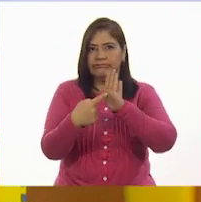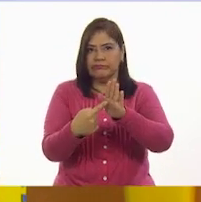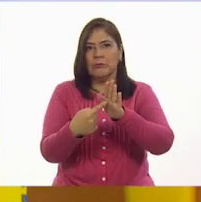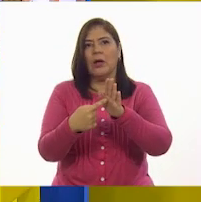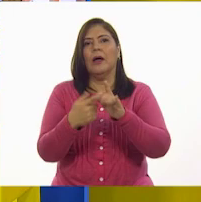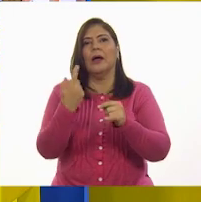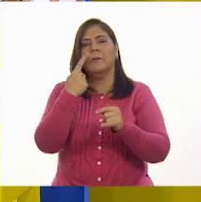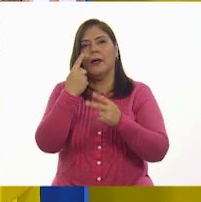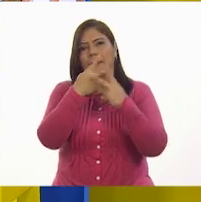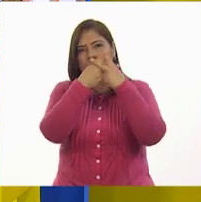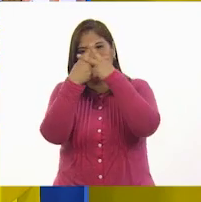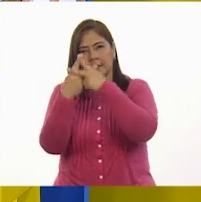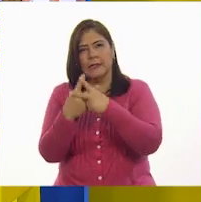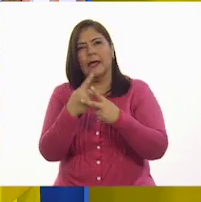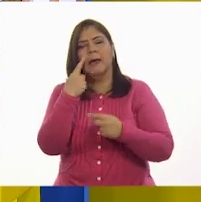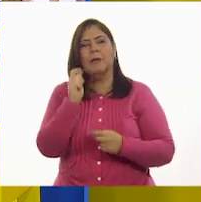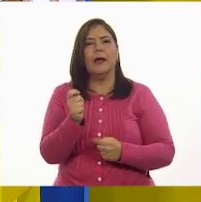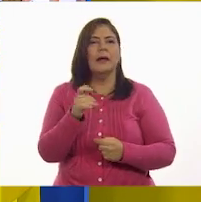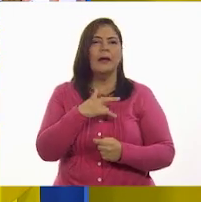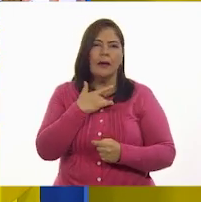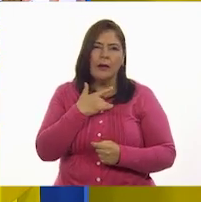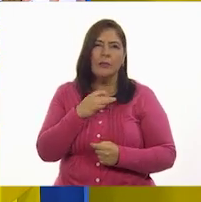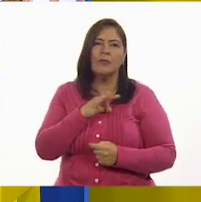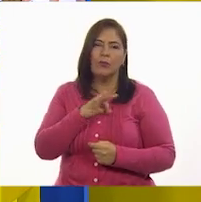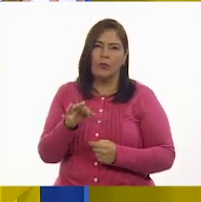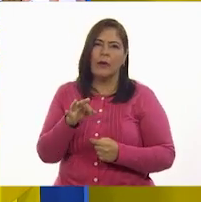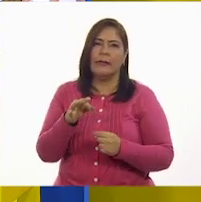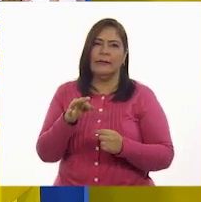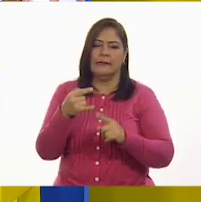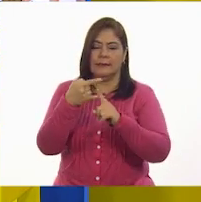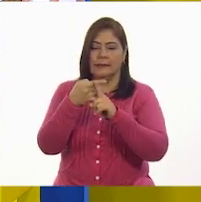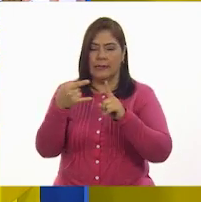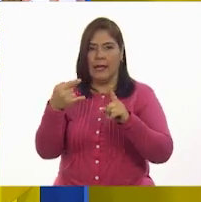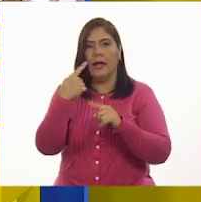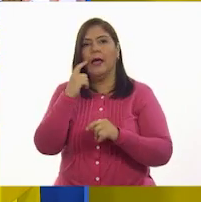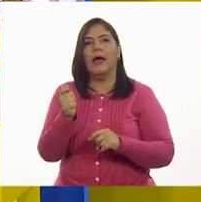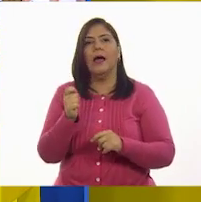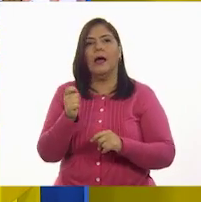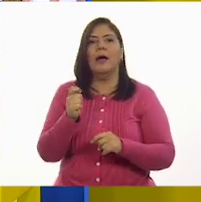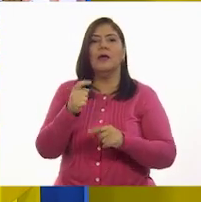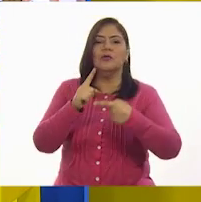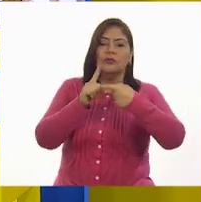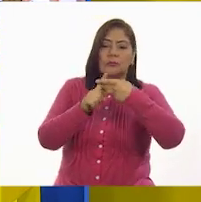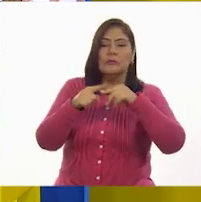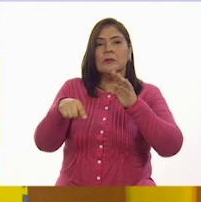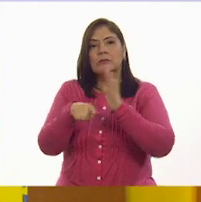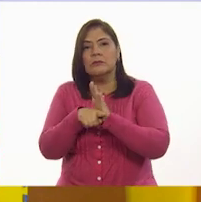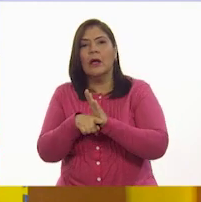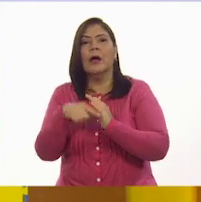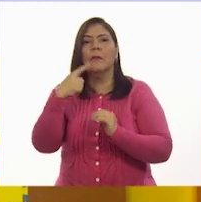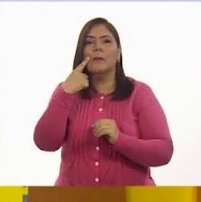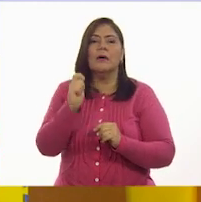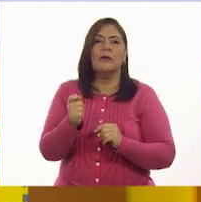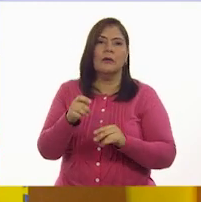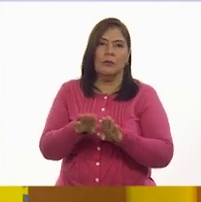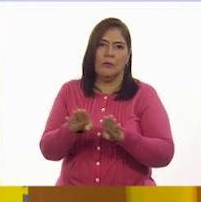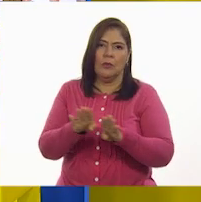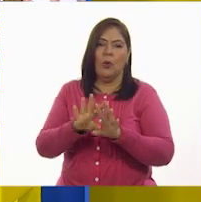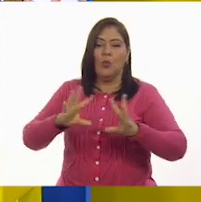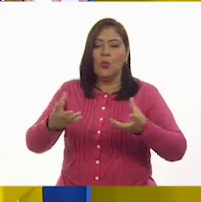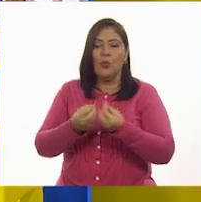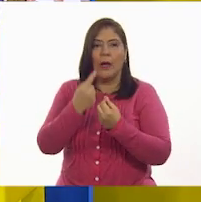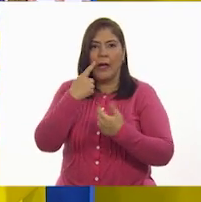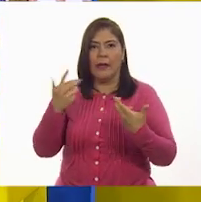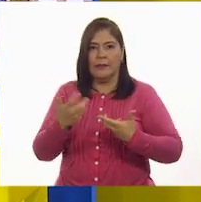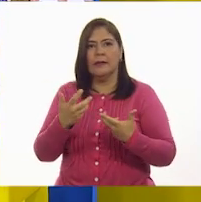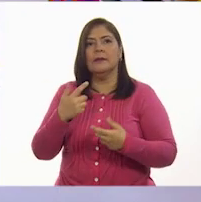acuerdo? Entonces vamos a sacar tarjeta, tú sacas la tuya de si es suma o resta y vamos a sumar o restar estrellas, ¿te parece? Me parece muy